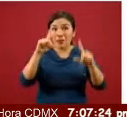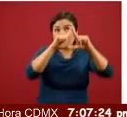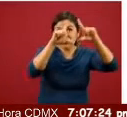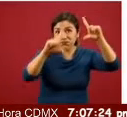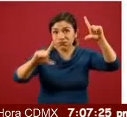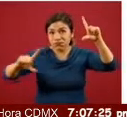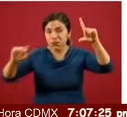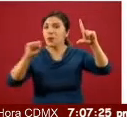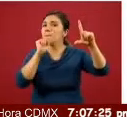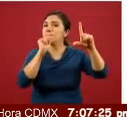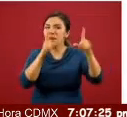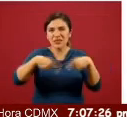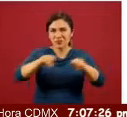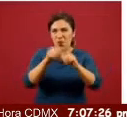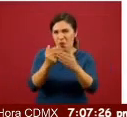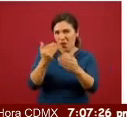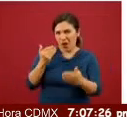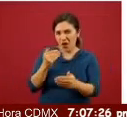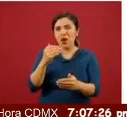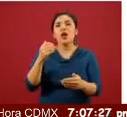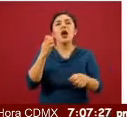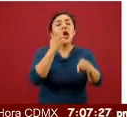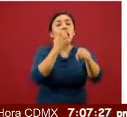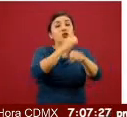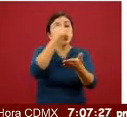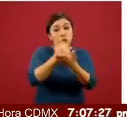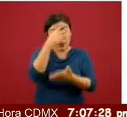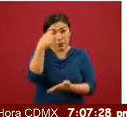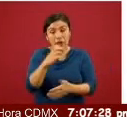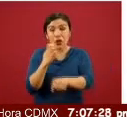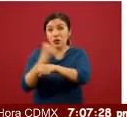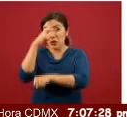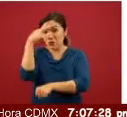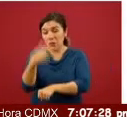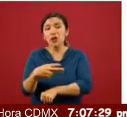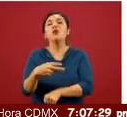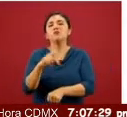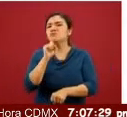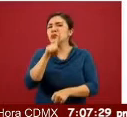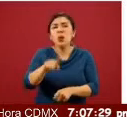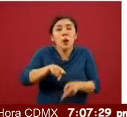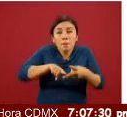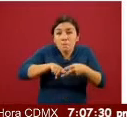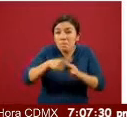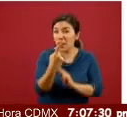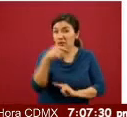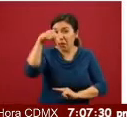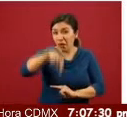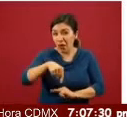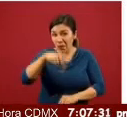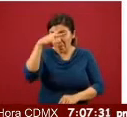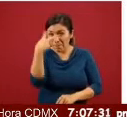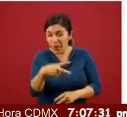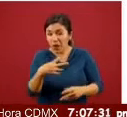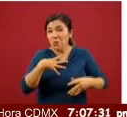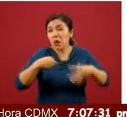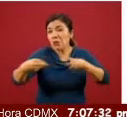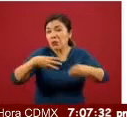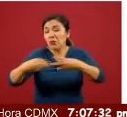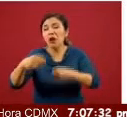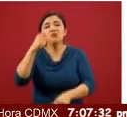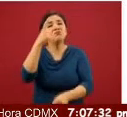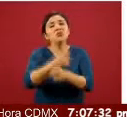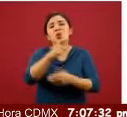orden descendente. Ciudad de México y el Estado de México, prácticamente desde un principio la epidemia en México se han mantenido en los